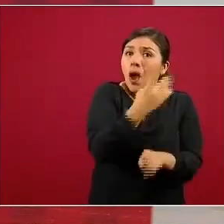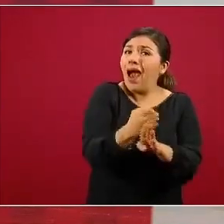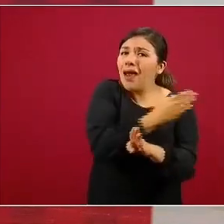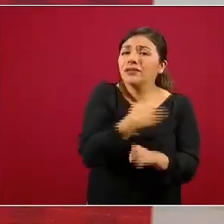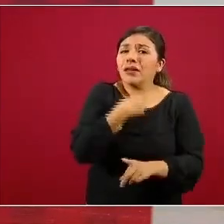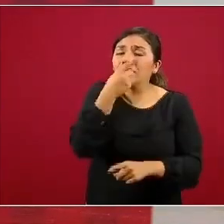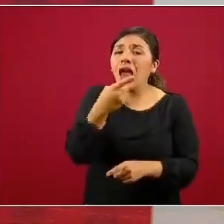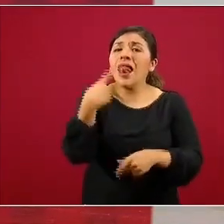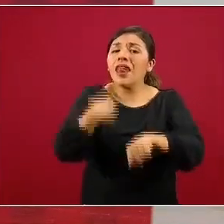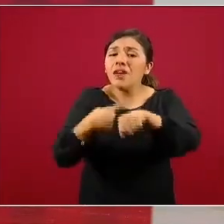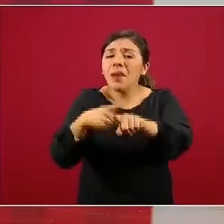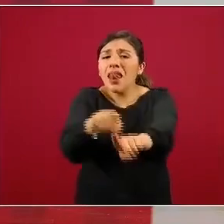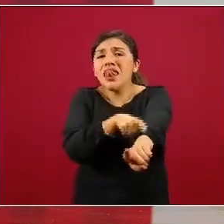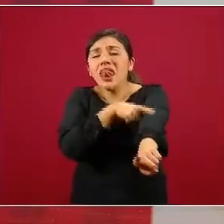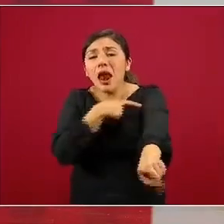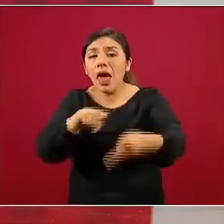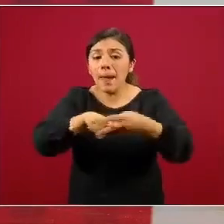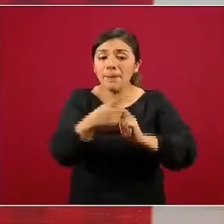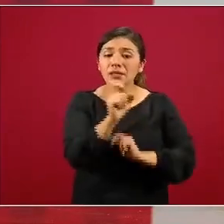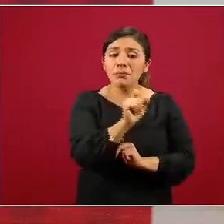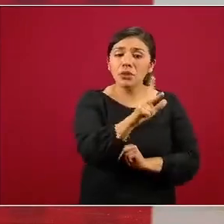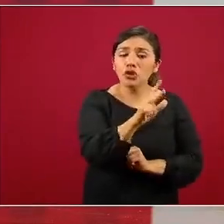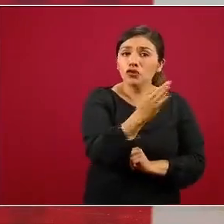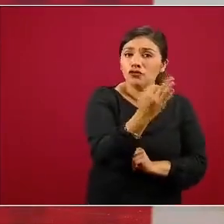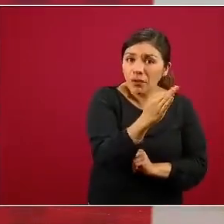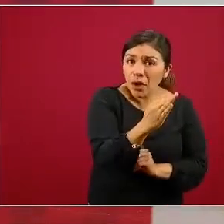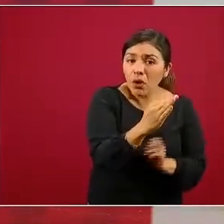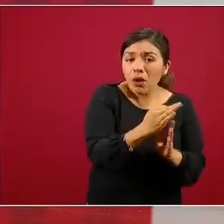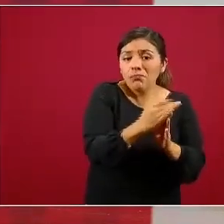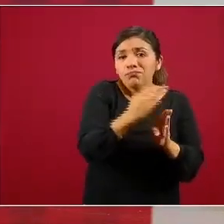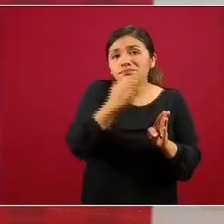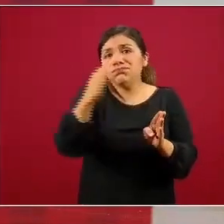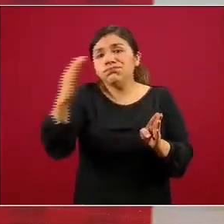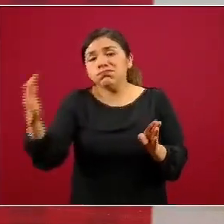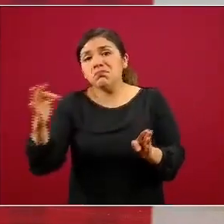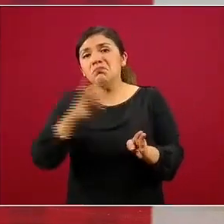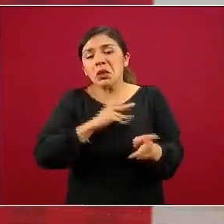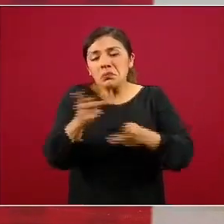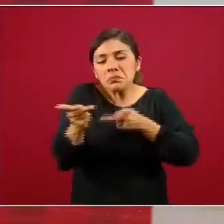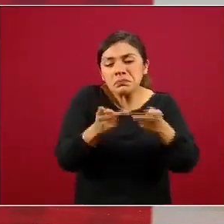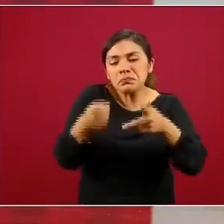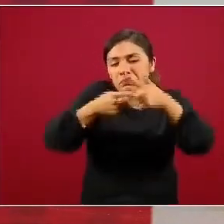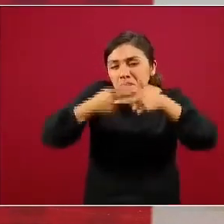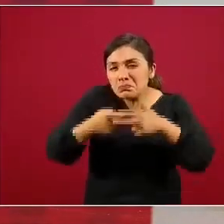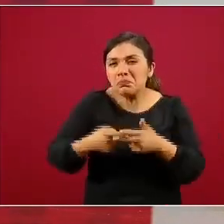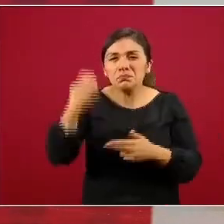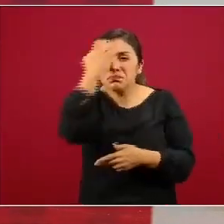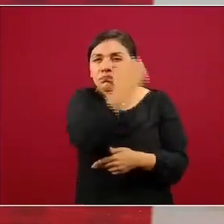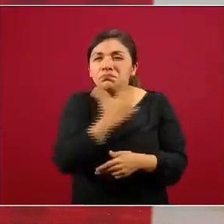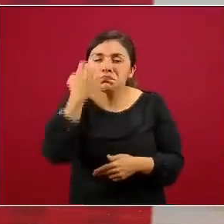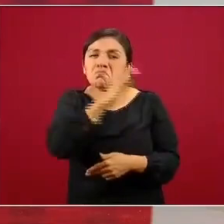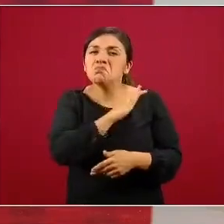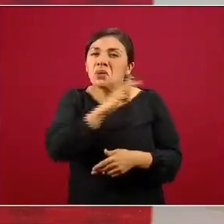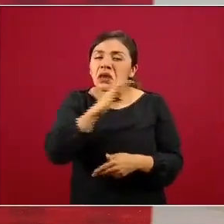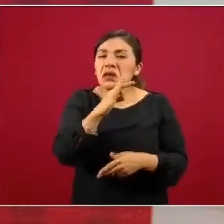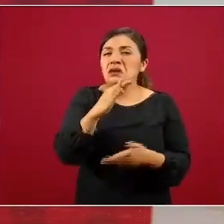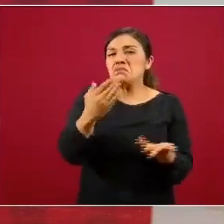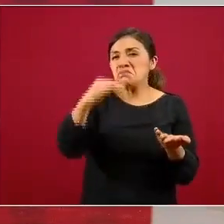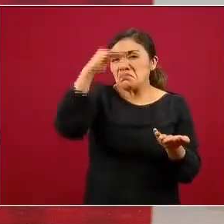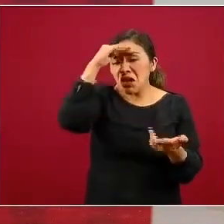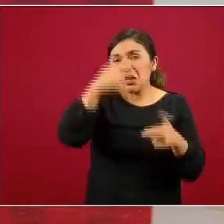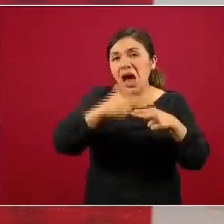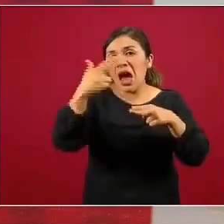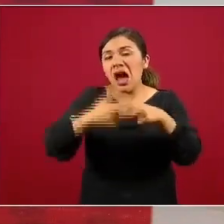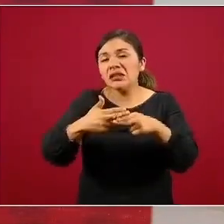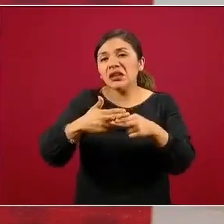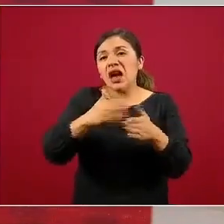quiere decir epidemia larga? Empezó el 28 de febrero, las proyecciones o predicciones matemáticas sugieren que se